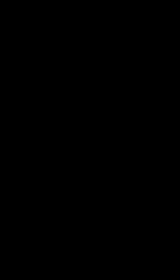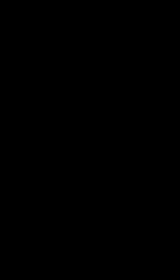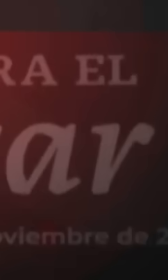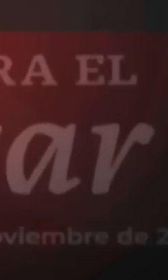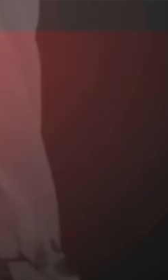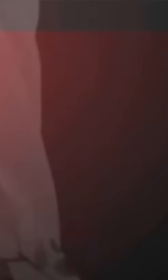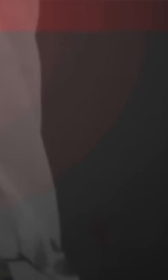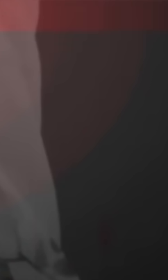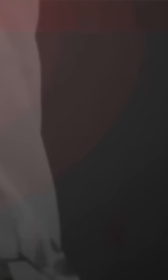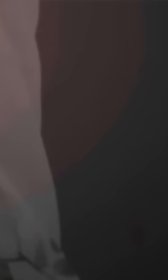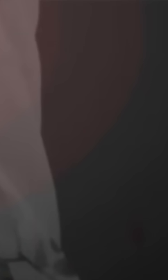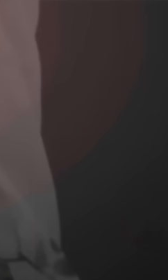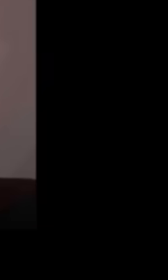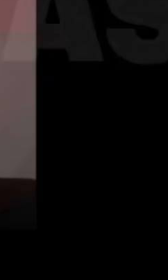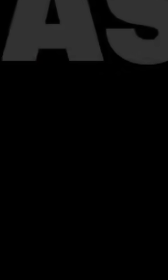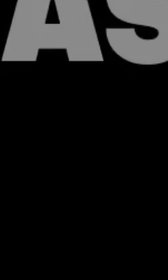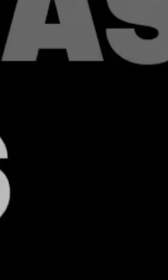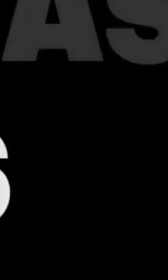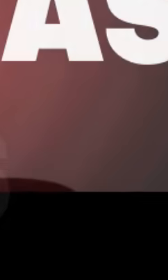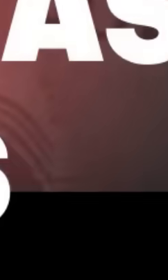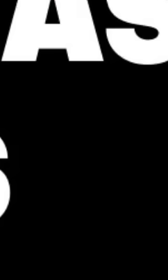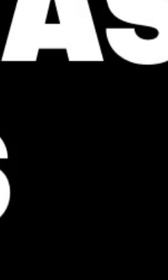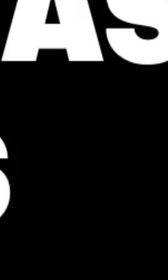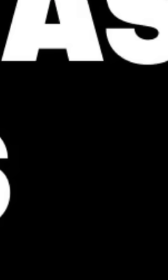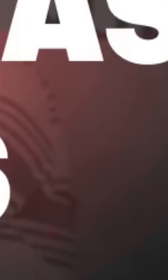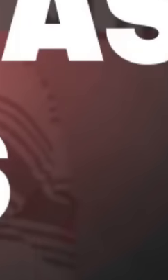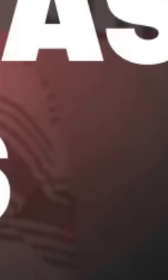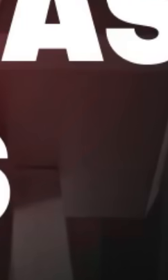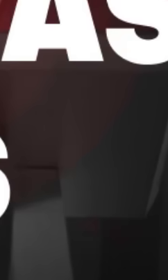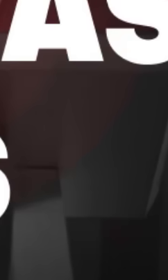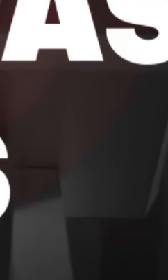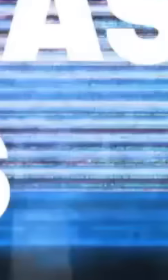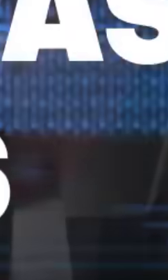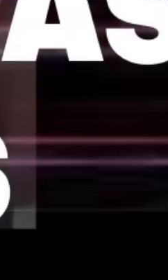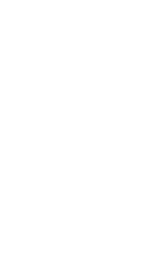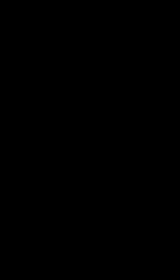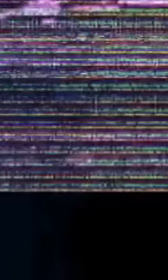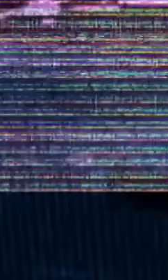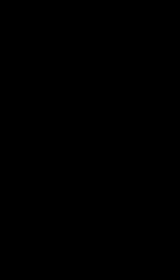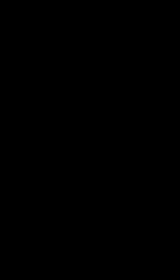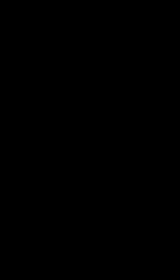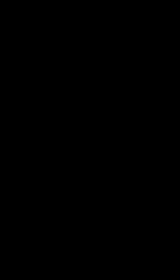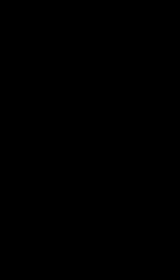porque tenían control casi absoluto de los medios de información,